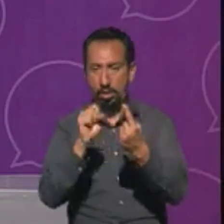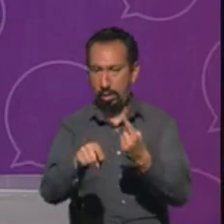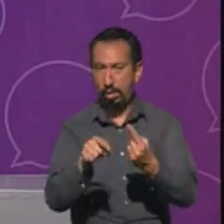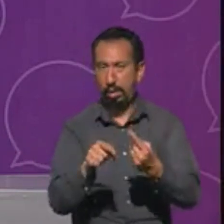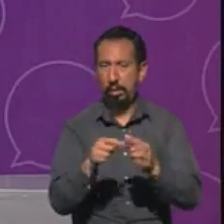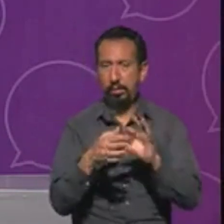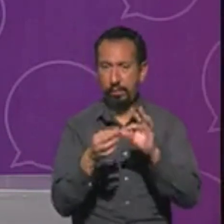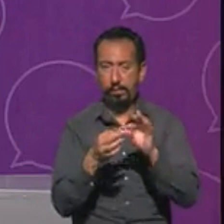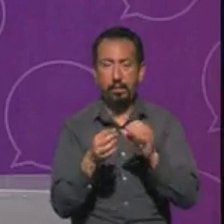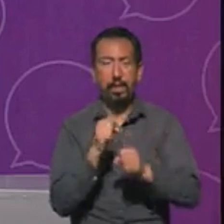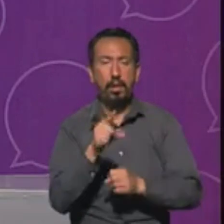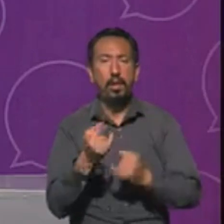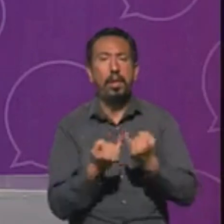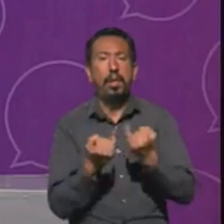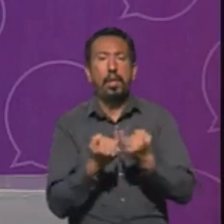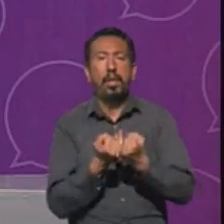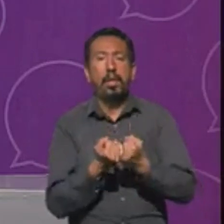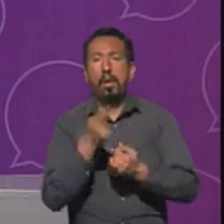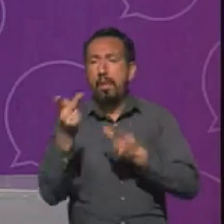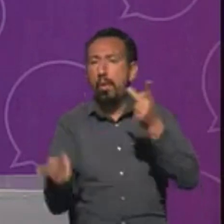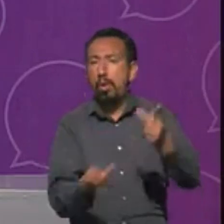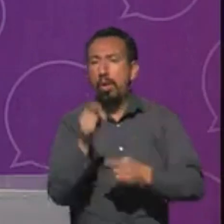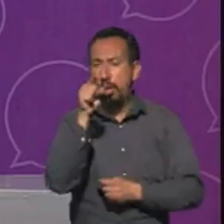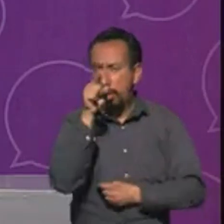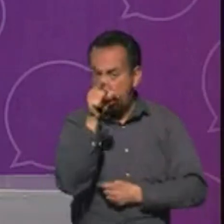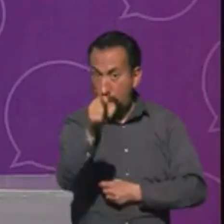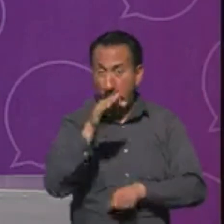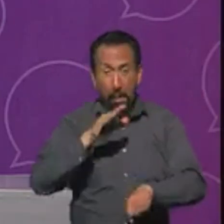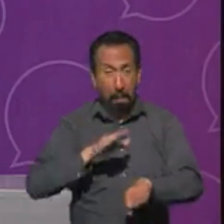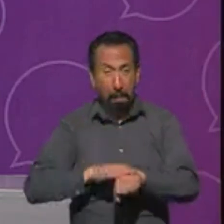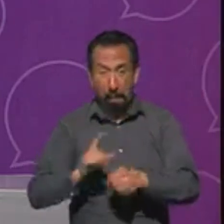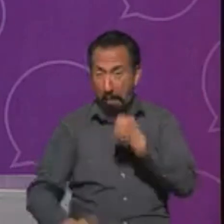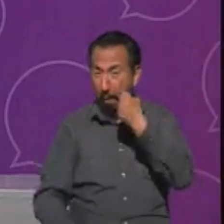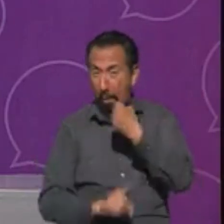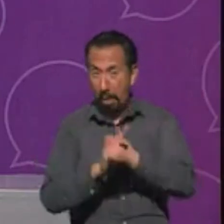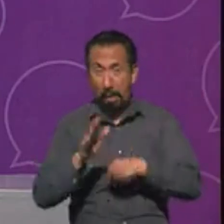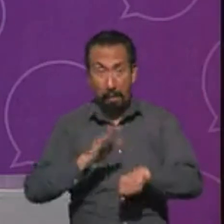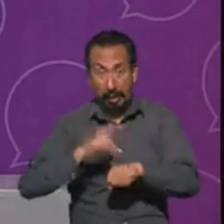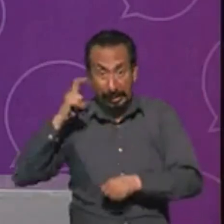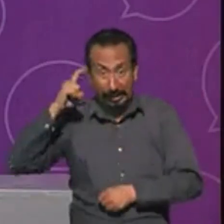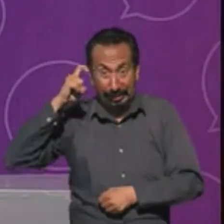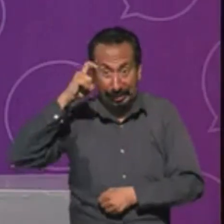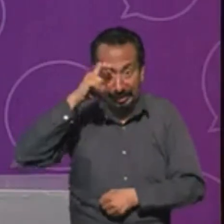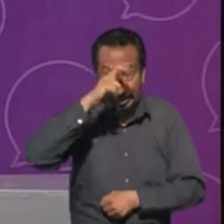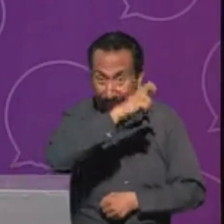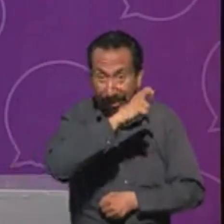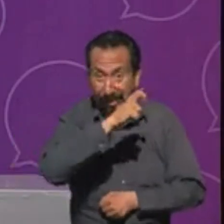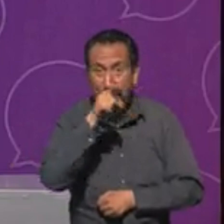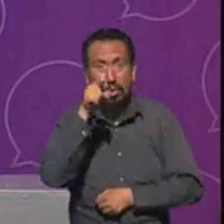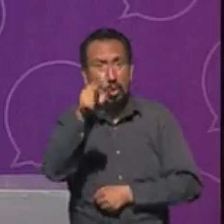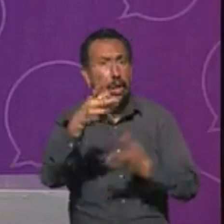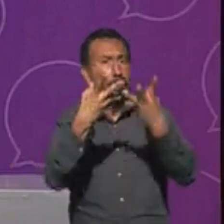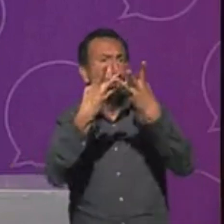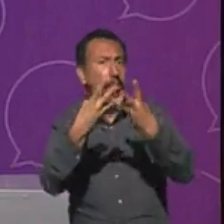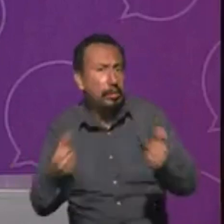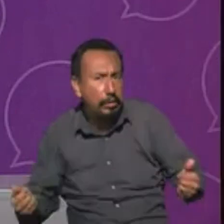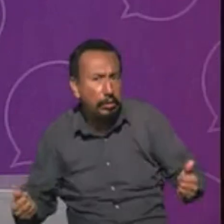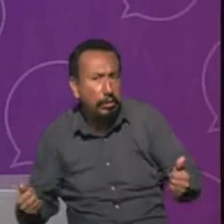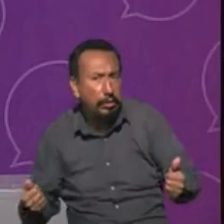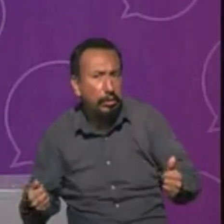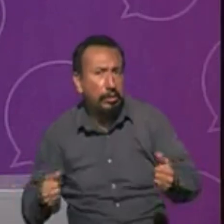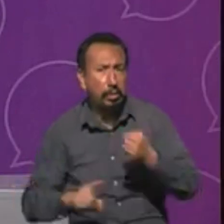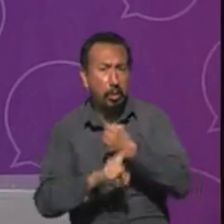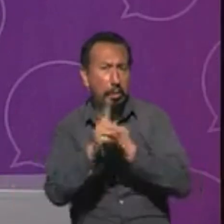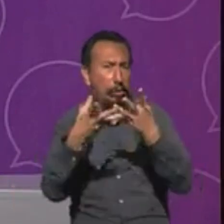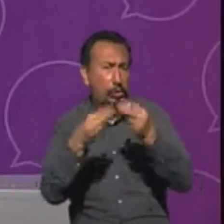democrática pregunta es Cuál será el reto más grande de su administración y qué está dispuesto a hacer para conseguirlo un